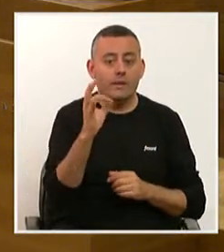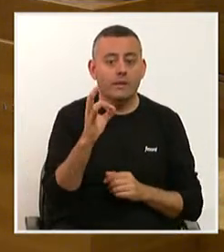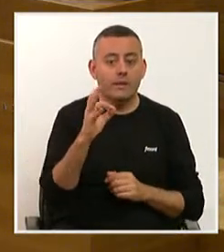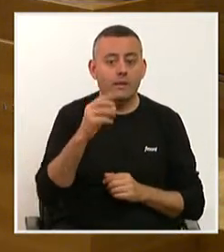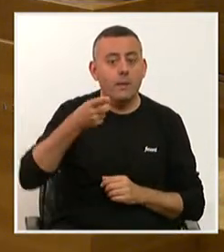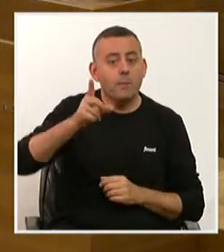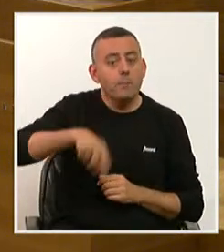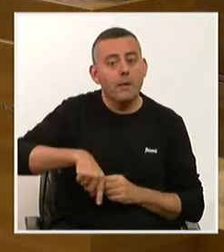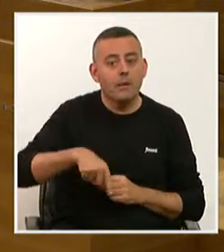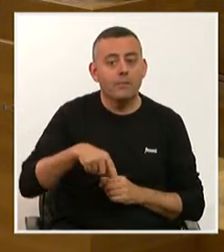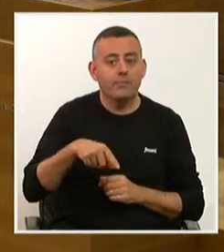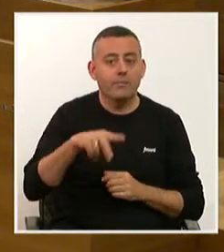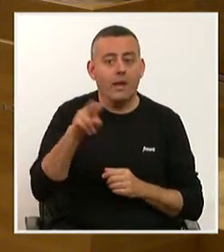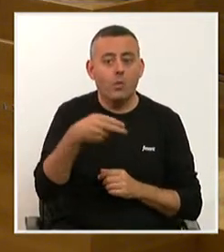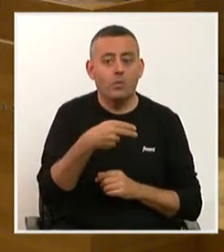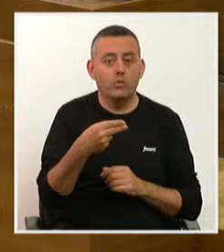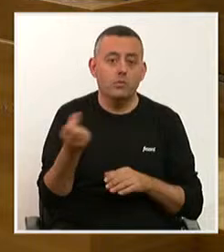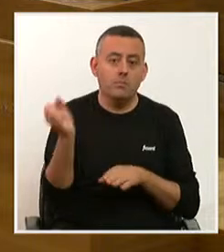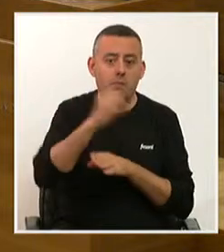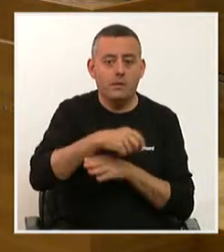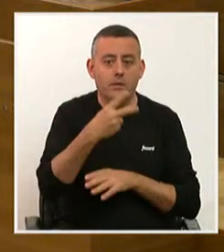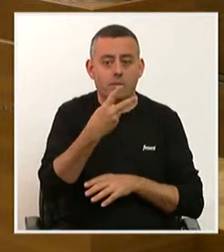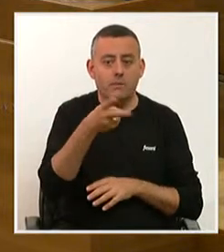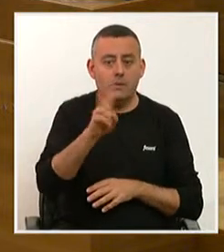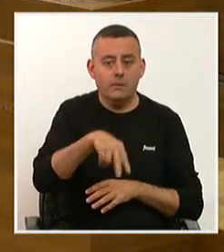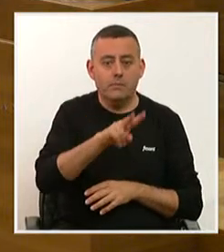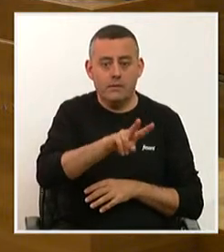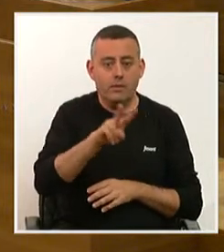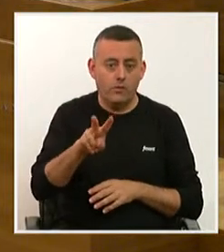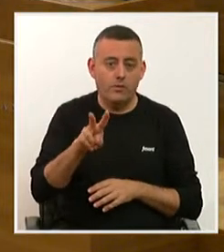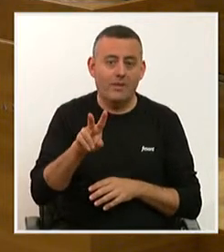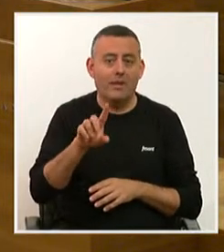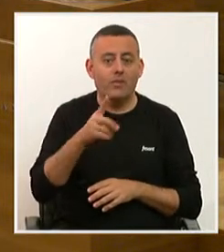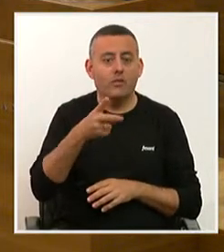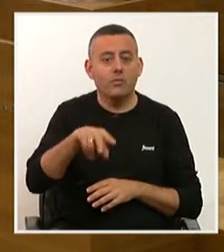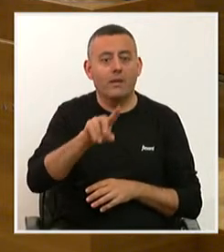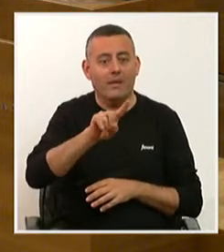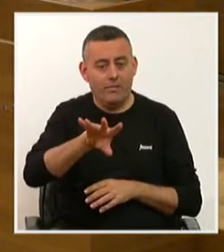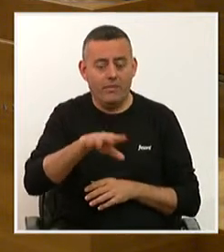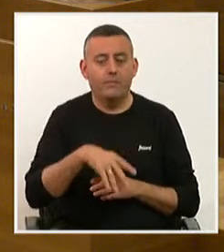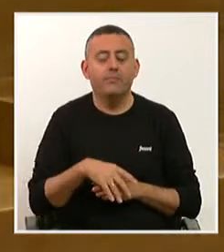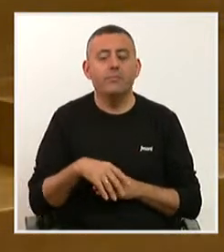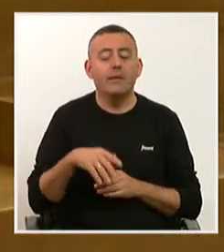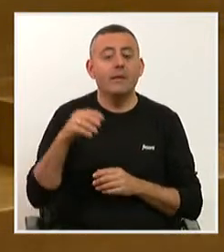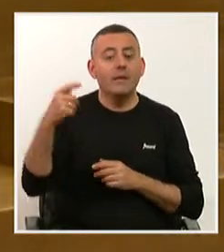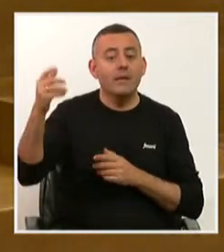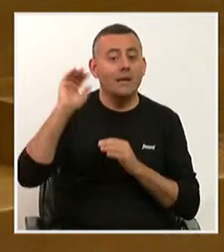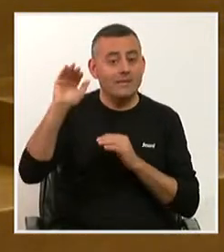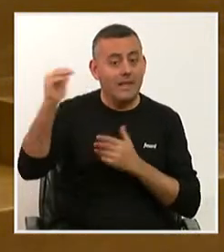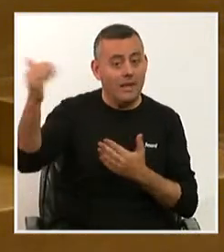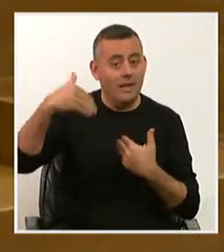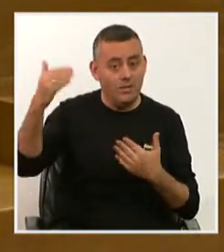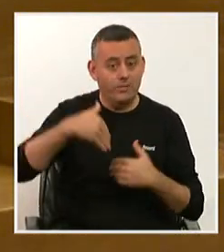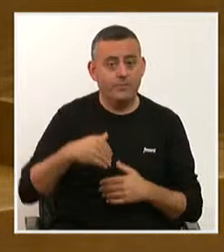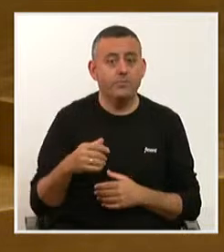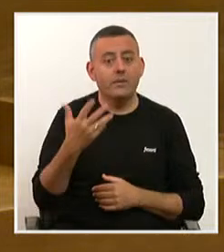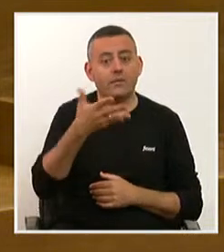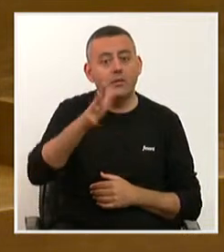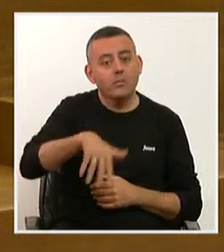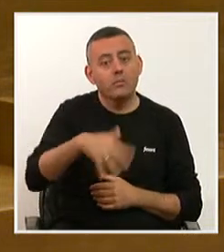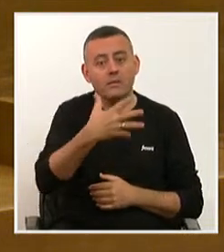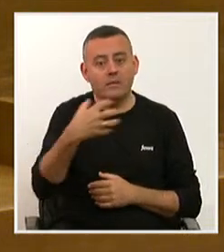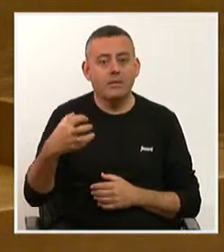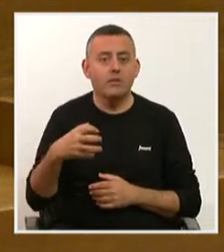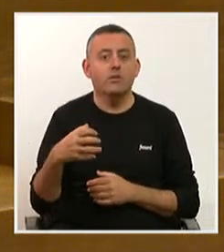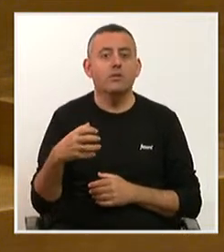en 2022 récord 50 mes de 2015 inversión tranchera 600 millon deos desde